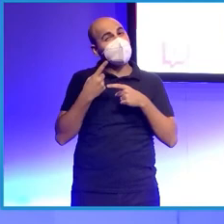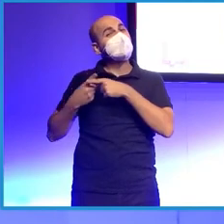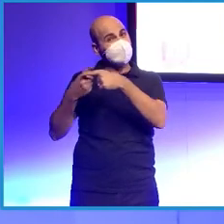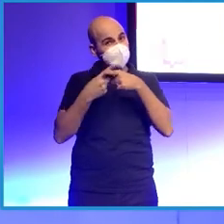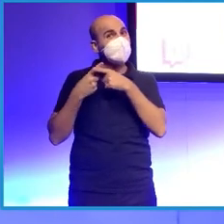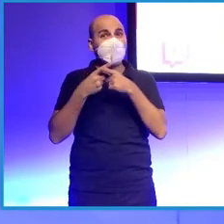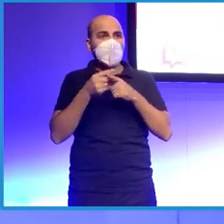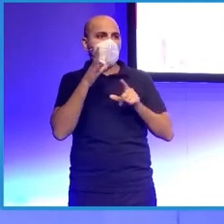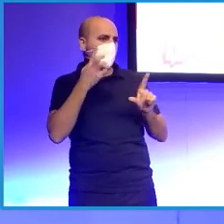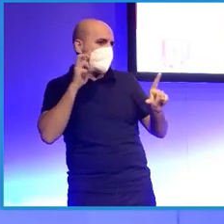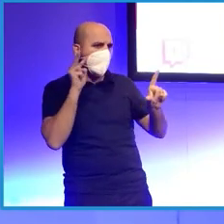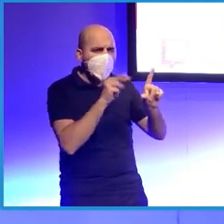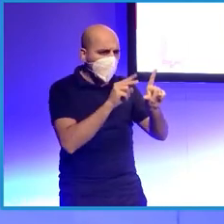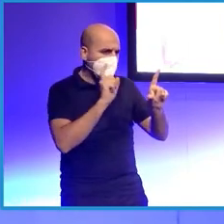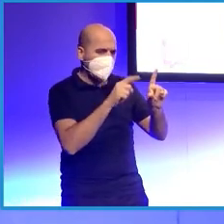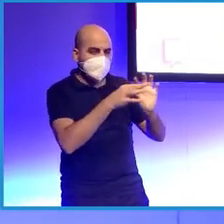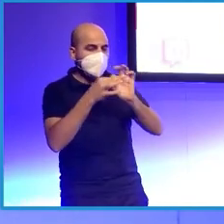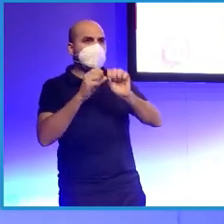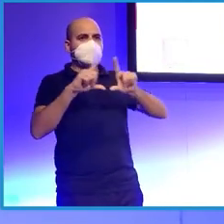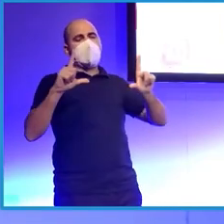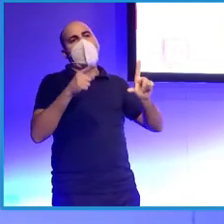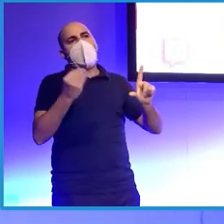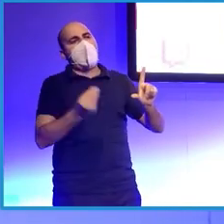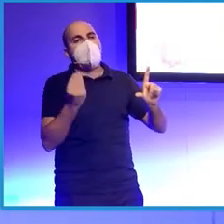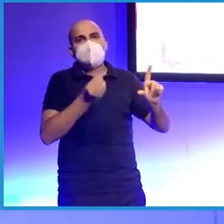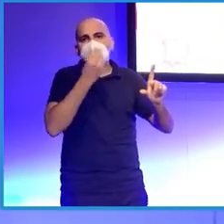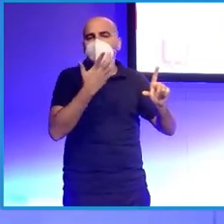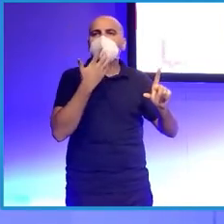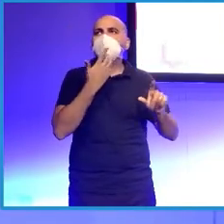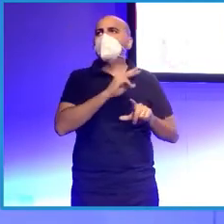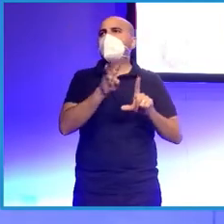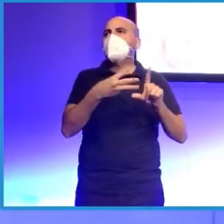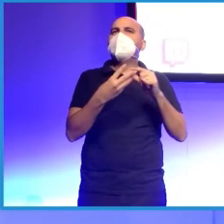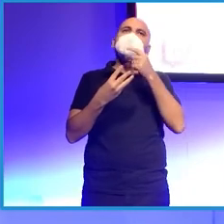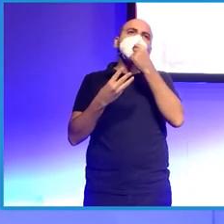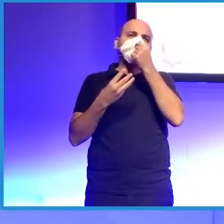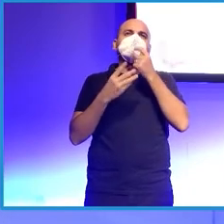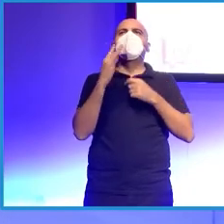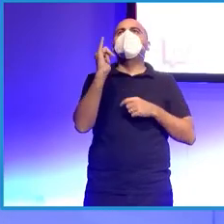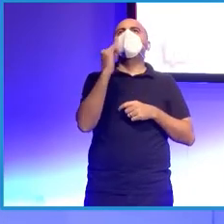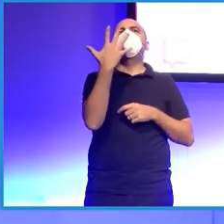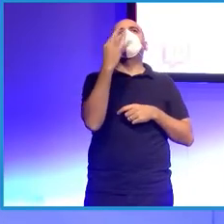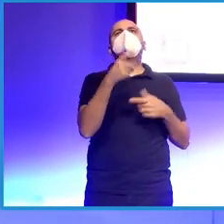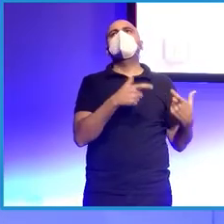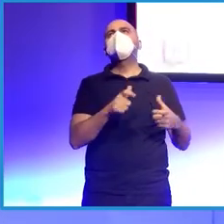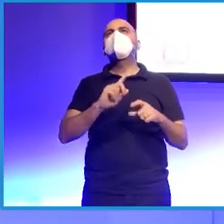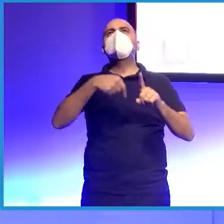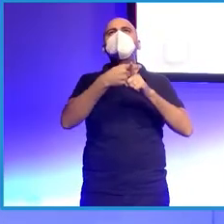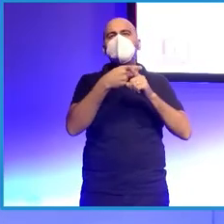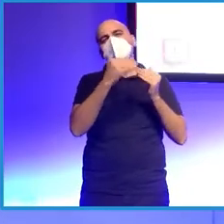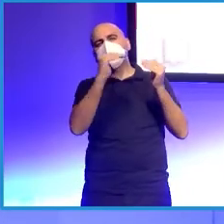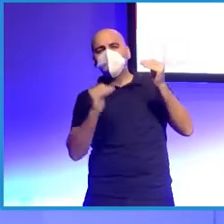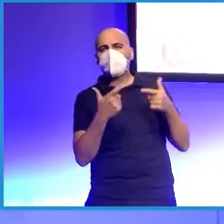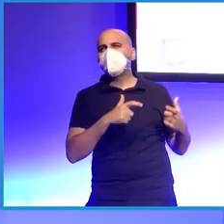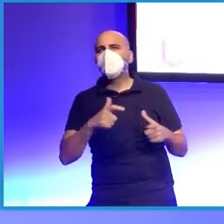tal pero ves un mega menú por ejemplo vemos kiwoko o cualquier web de estas que tienen a lo mejor 50 categorías en el menú malas subcategorías y hay